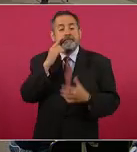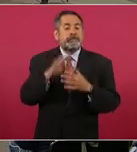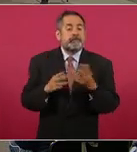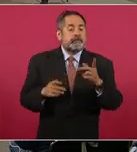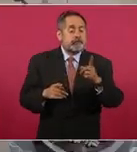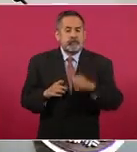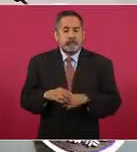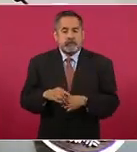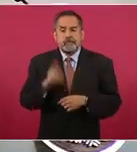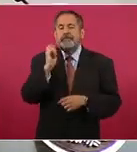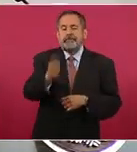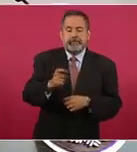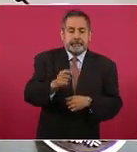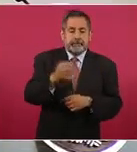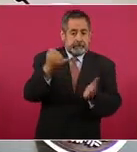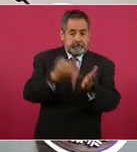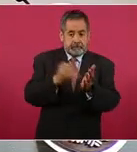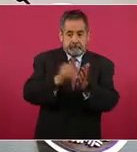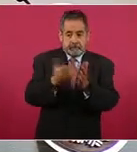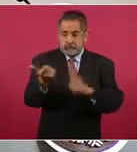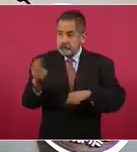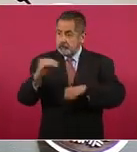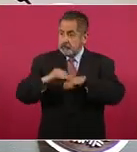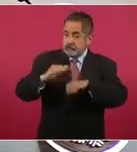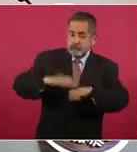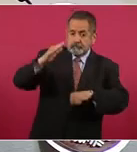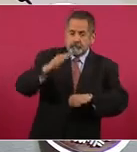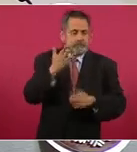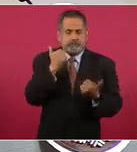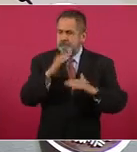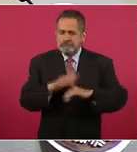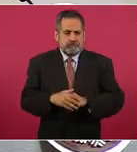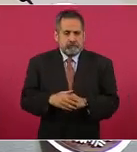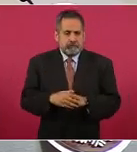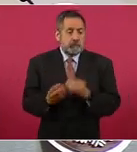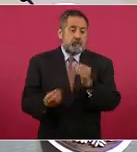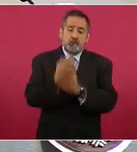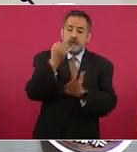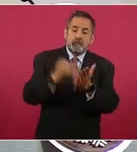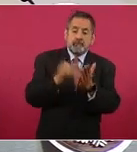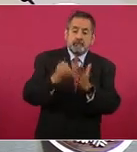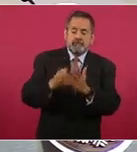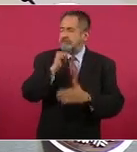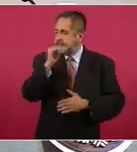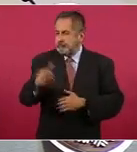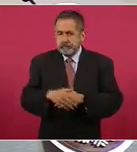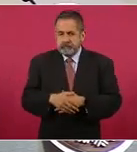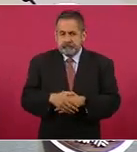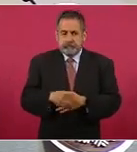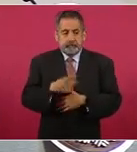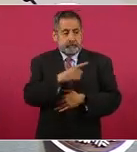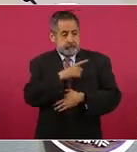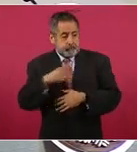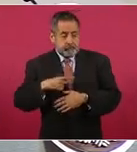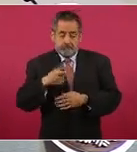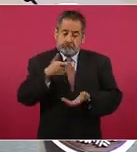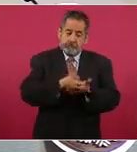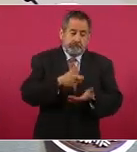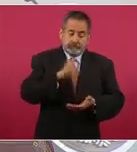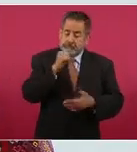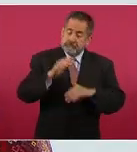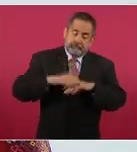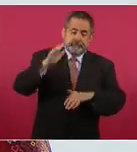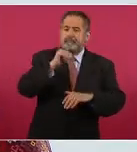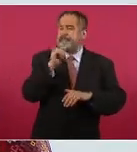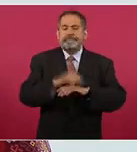hay aumento en los impuestos ni impuestos nuevos, no se incrementa la deuda. Esto también, como se mantuvo los ingresos,